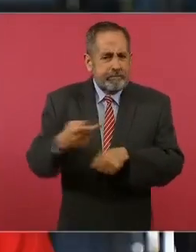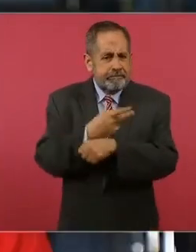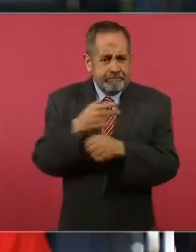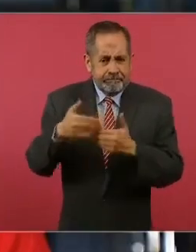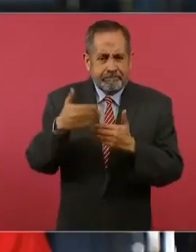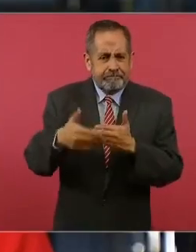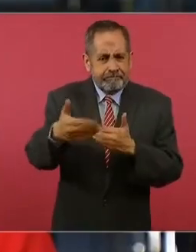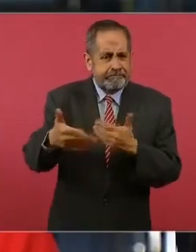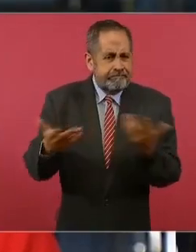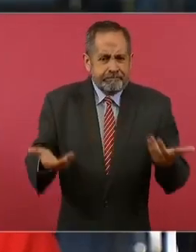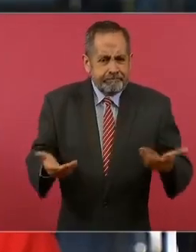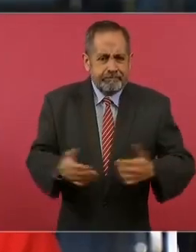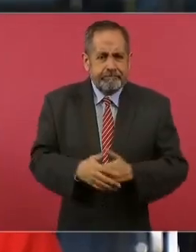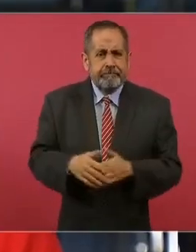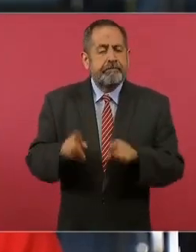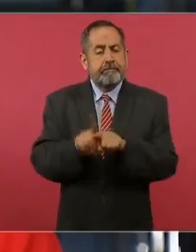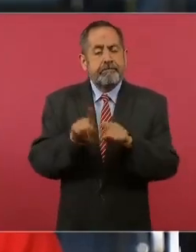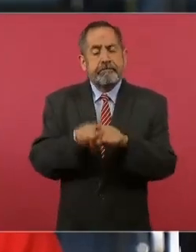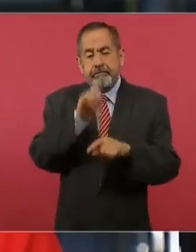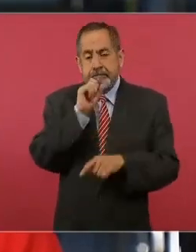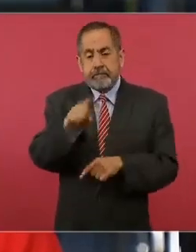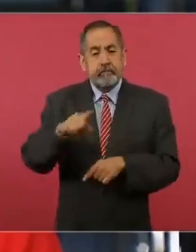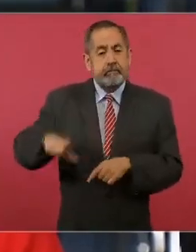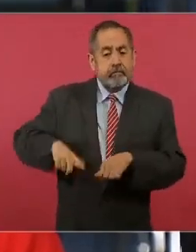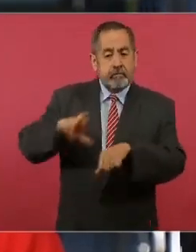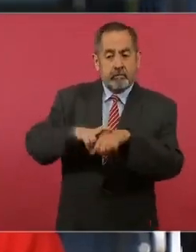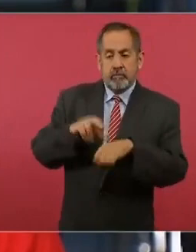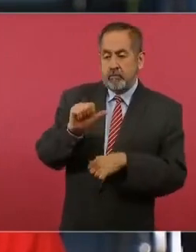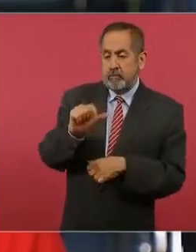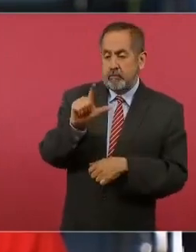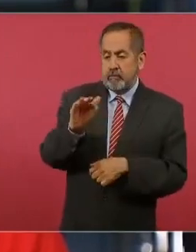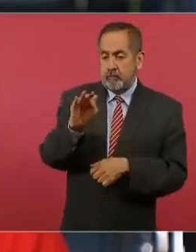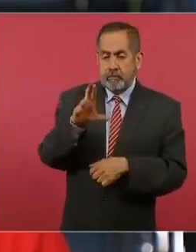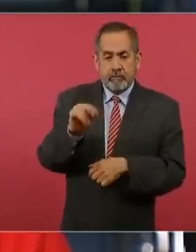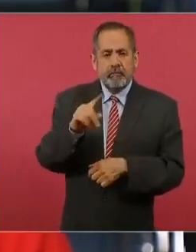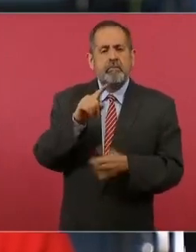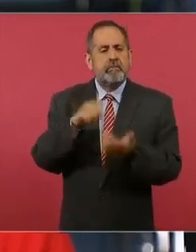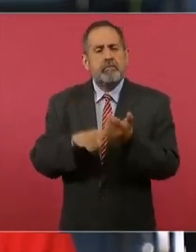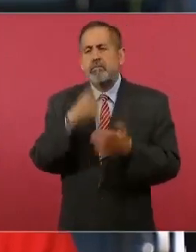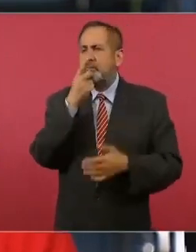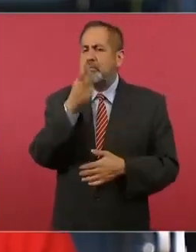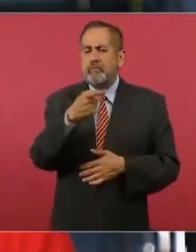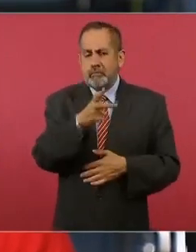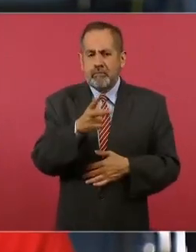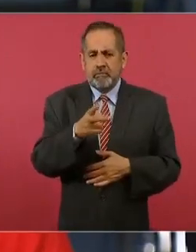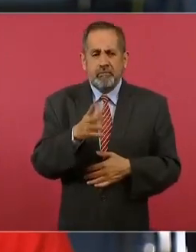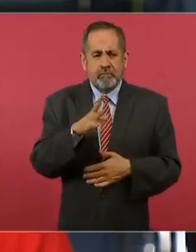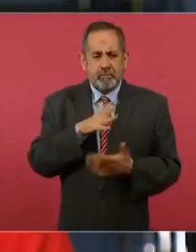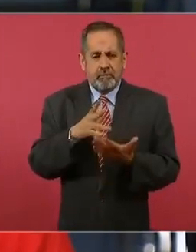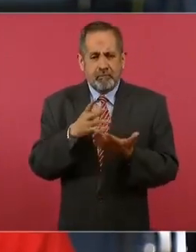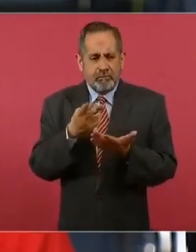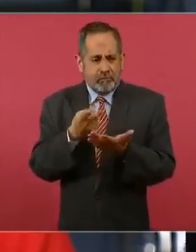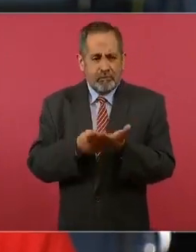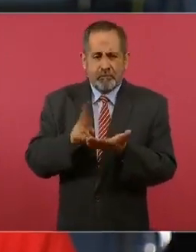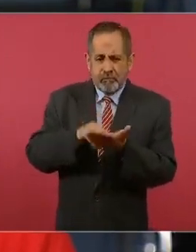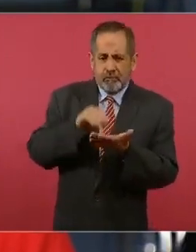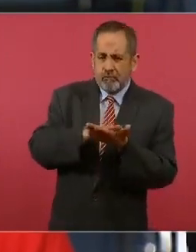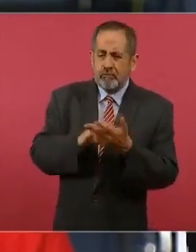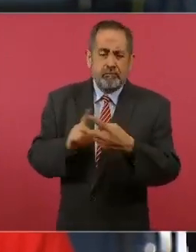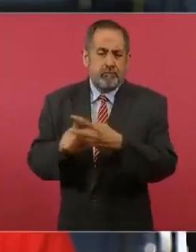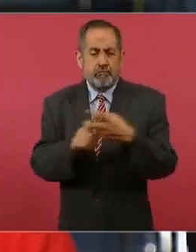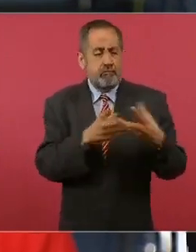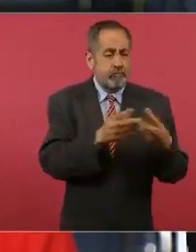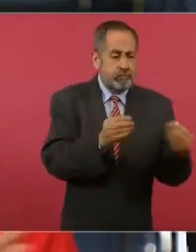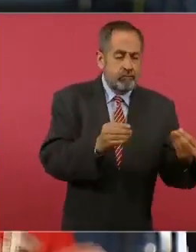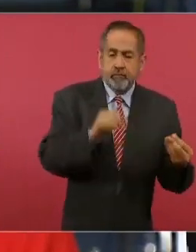en este tema, y pues además de que el gobernador Enrique Alfaro dice que existe un doble registro de desapariciones, porque en Jalisco